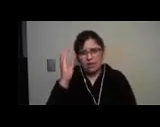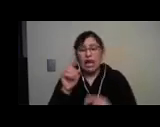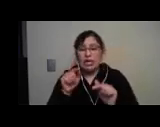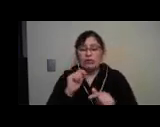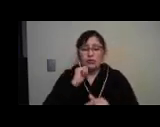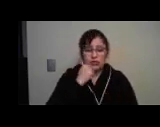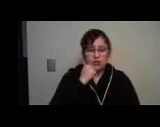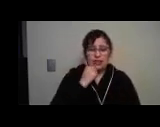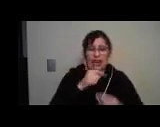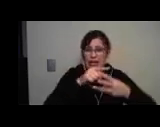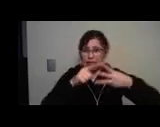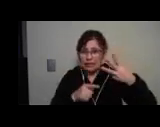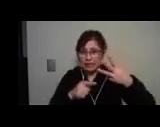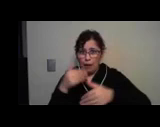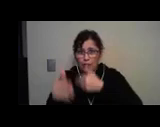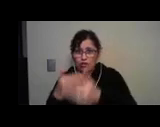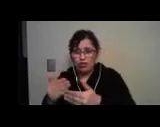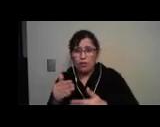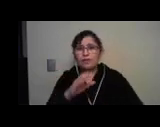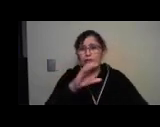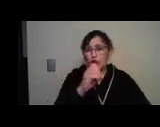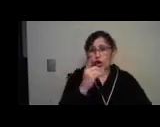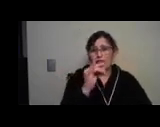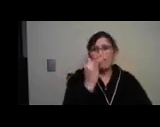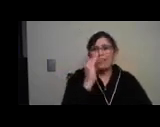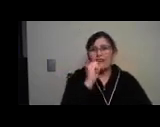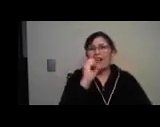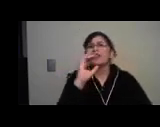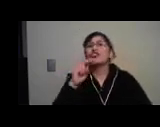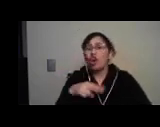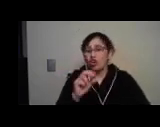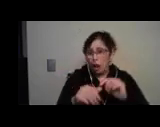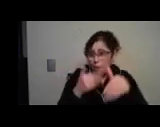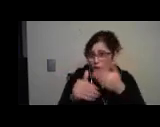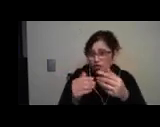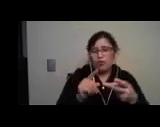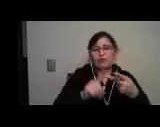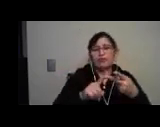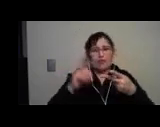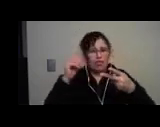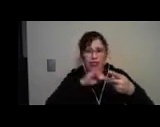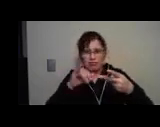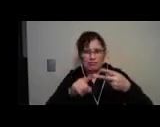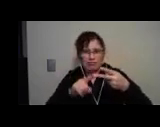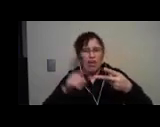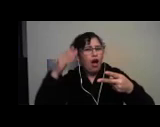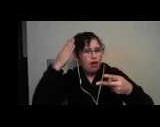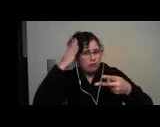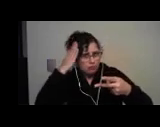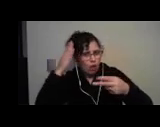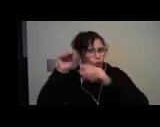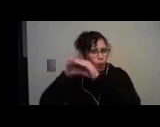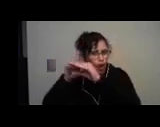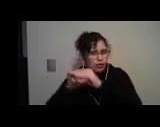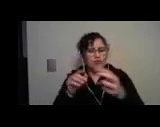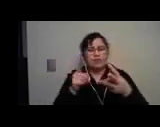significa tres procesos: un proceso de codificación, ¿ya? De almacenamiento y, por supuesto, la capacidad de recuperación,